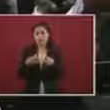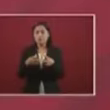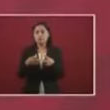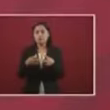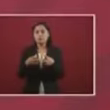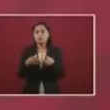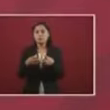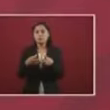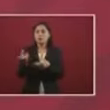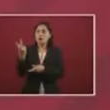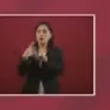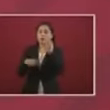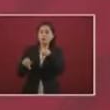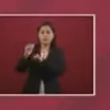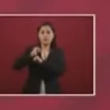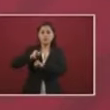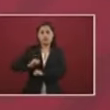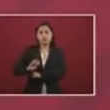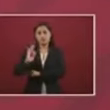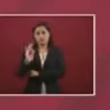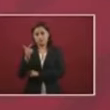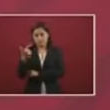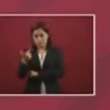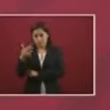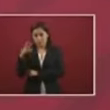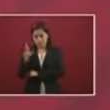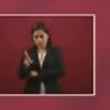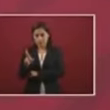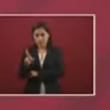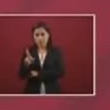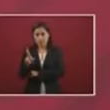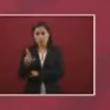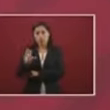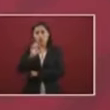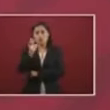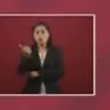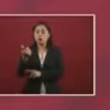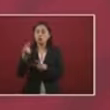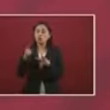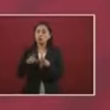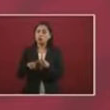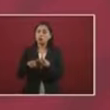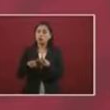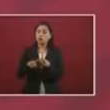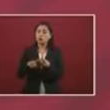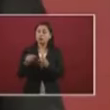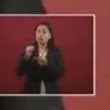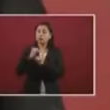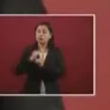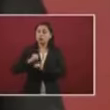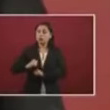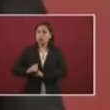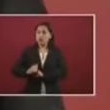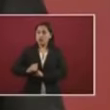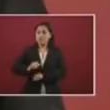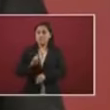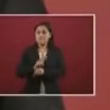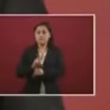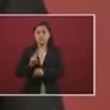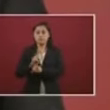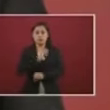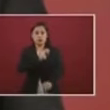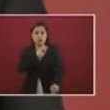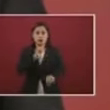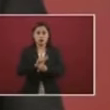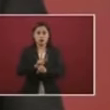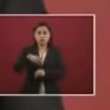Va a estar el fiscal general y va a estar el fiscal especial del caso